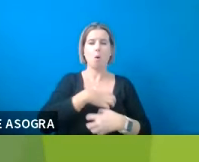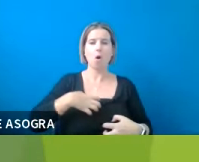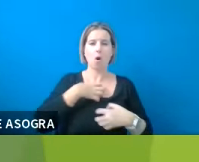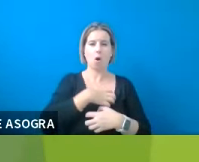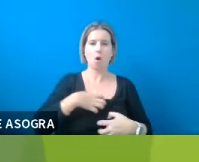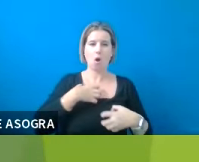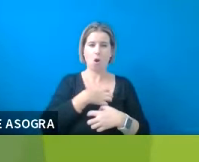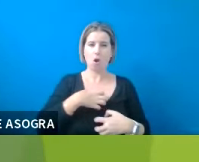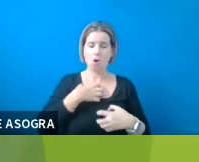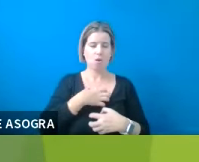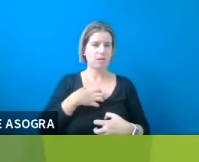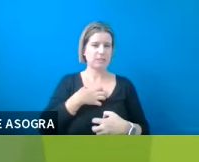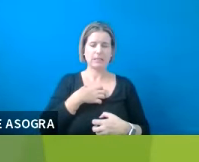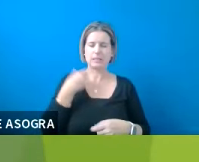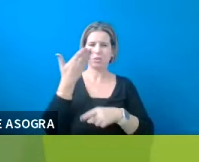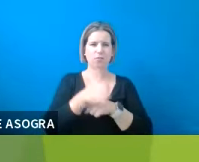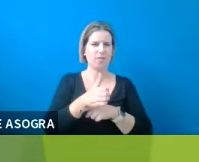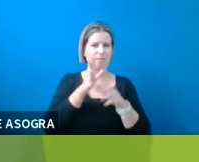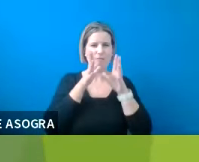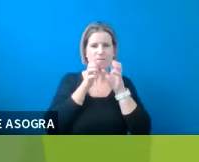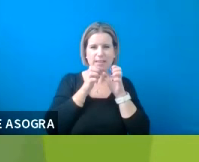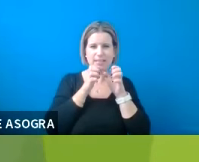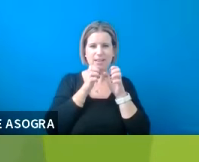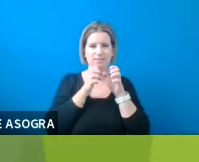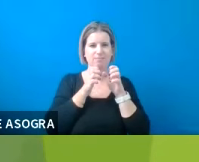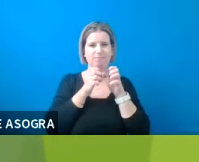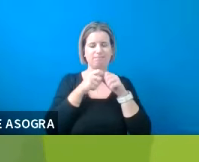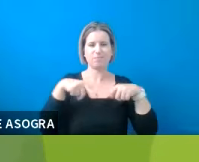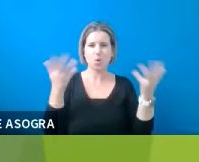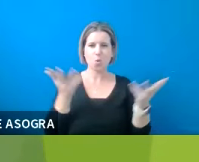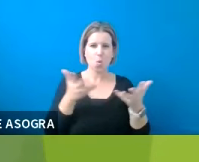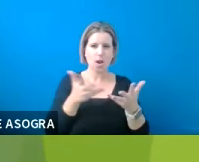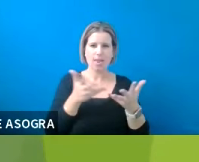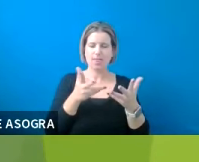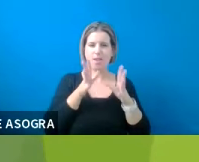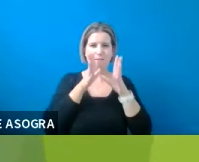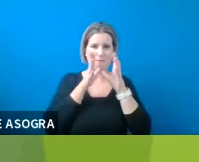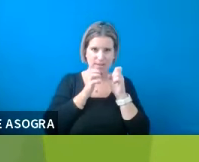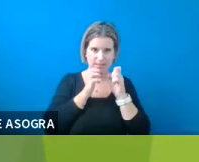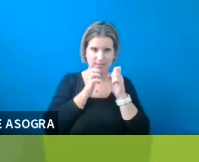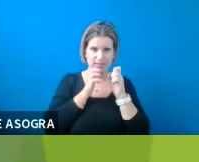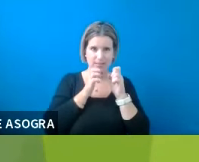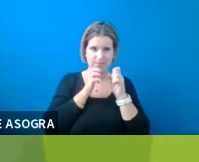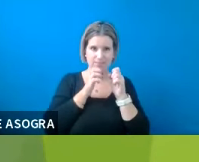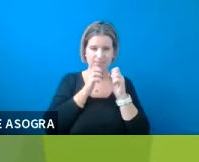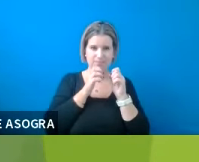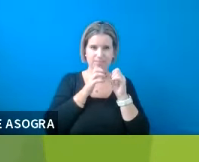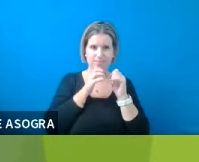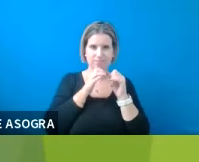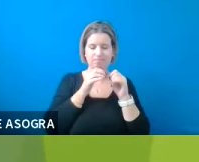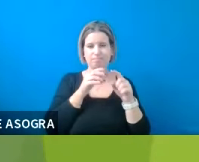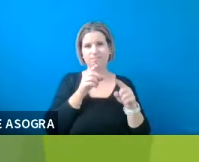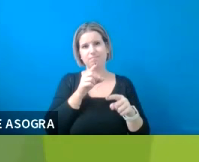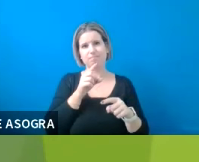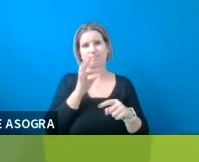totalmente abrumado a urgencias, me daban un triaje 4